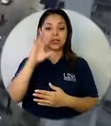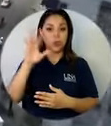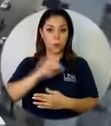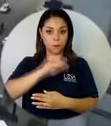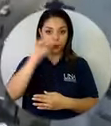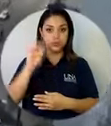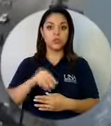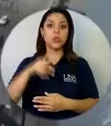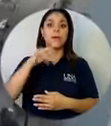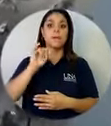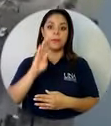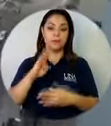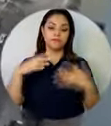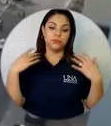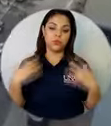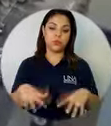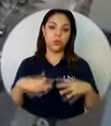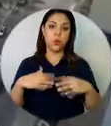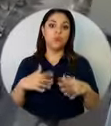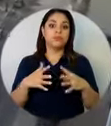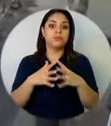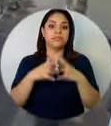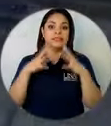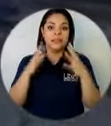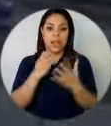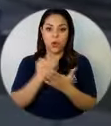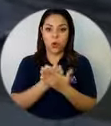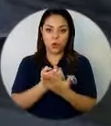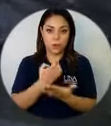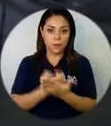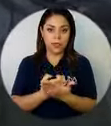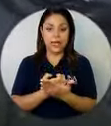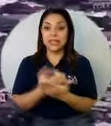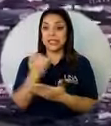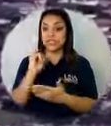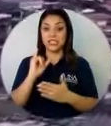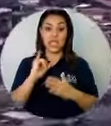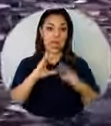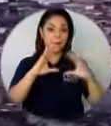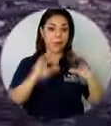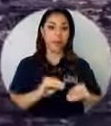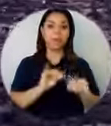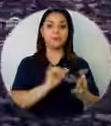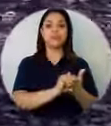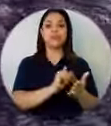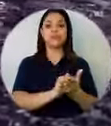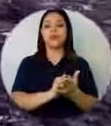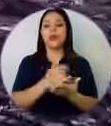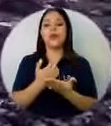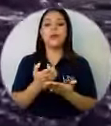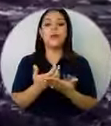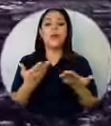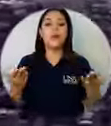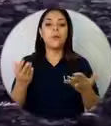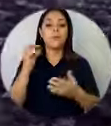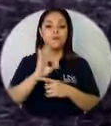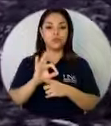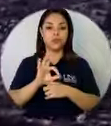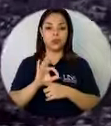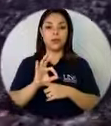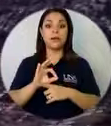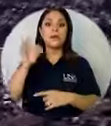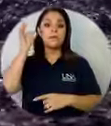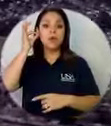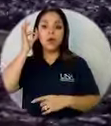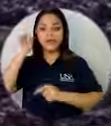sea, es una gran cantidad de la economía, que si en este momento la apagáramos, la economía no podría funcionar, porque estamos hablando de mujeres